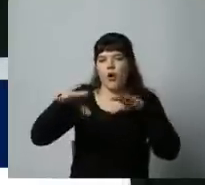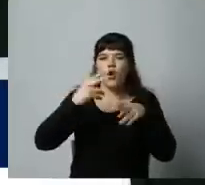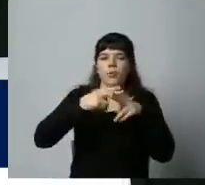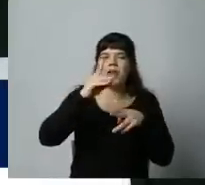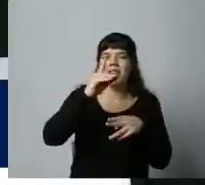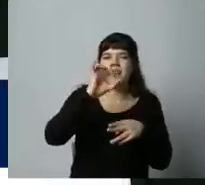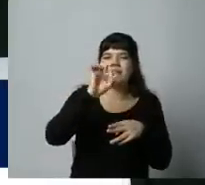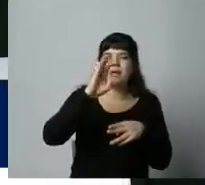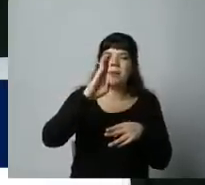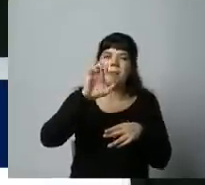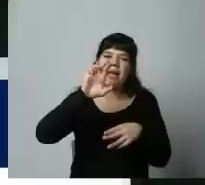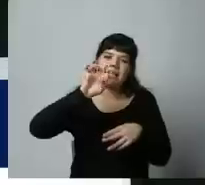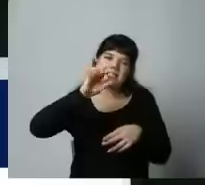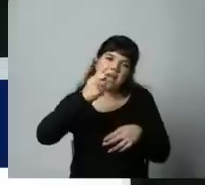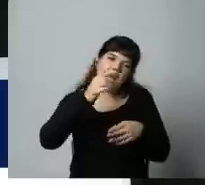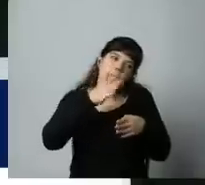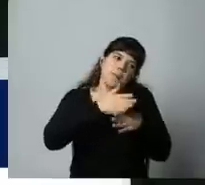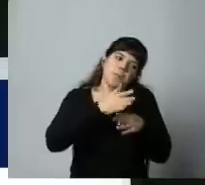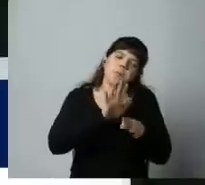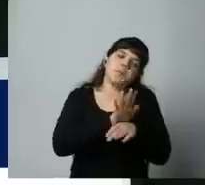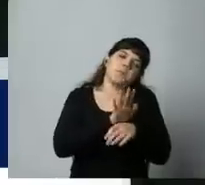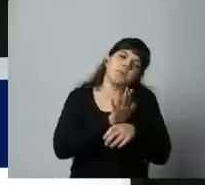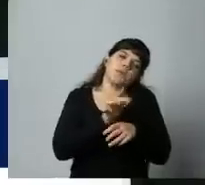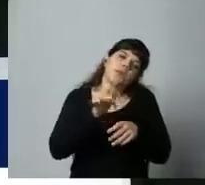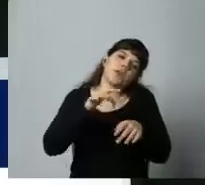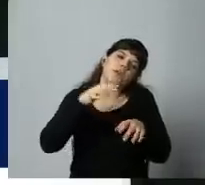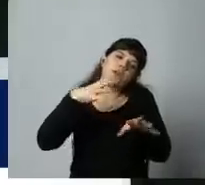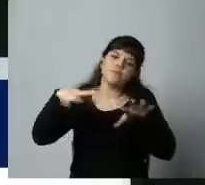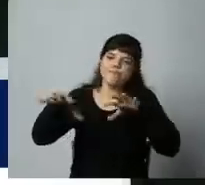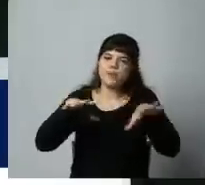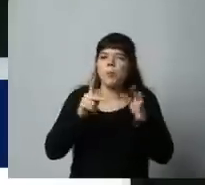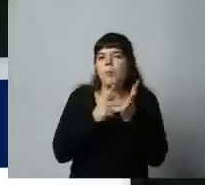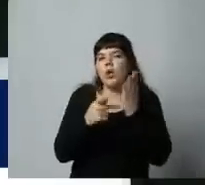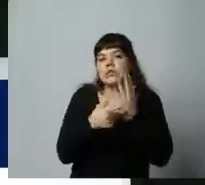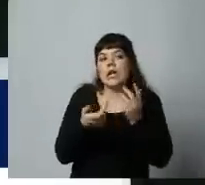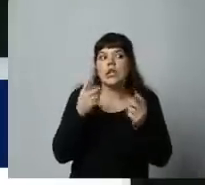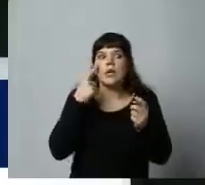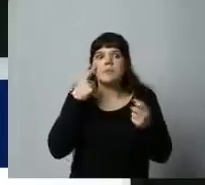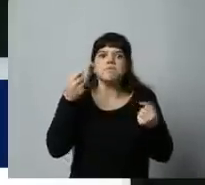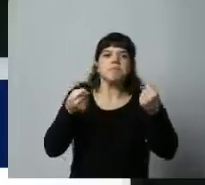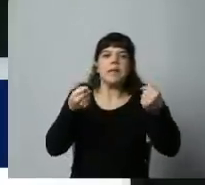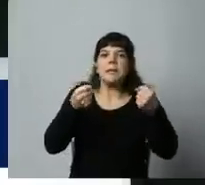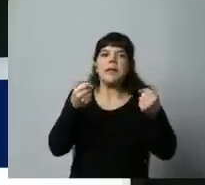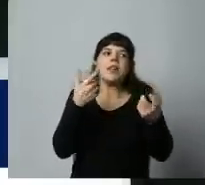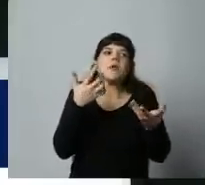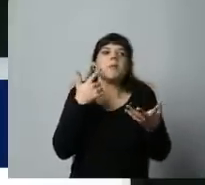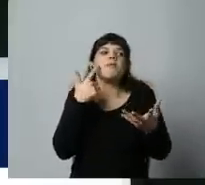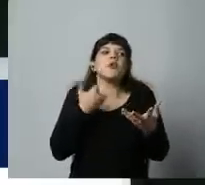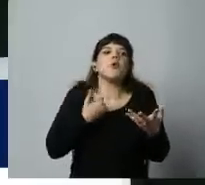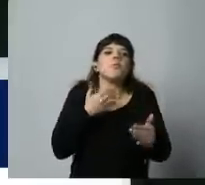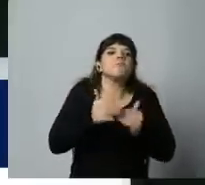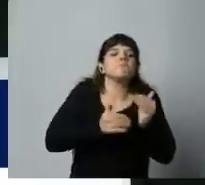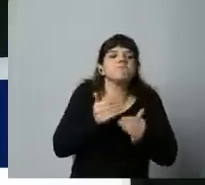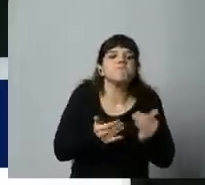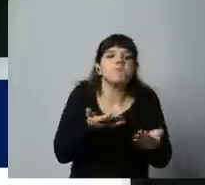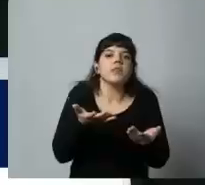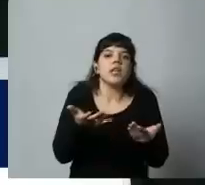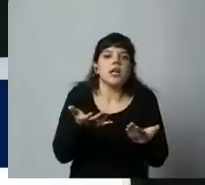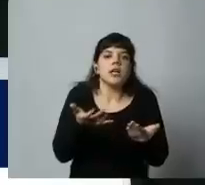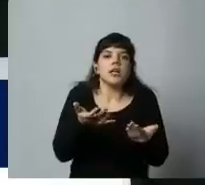en varios lotes es un también es un proyecto piloto son más de 25 familias que